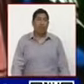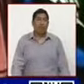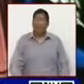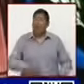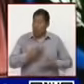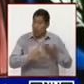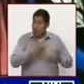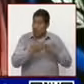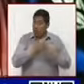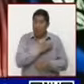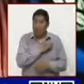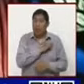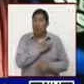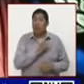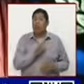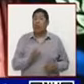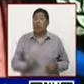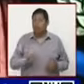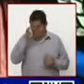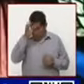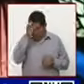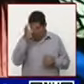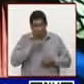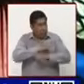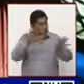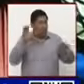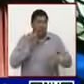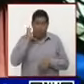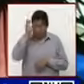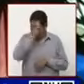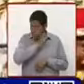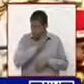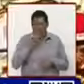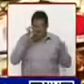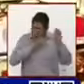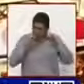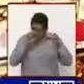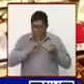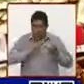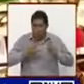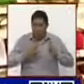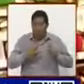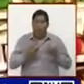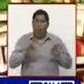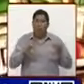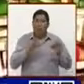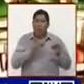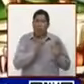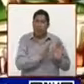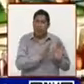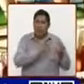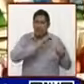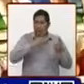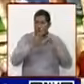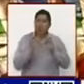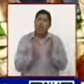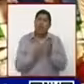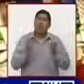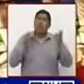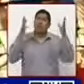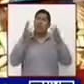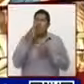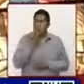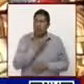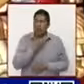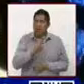A medida que el cristianismo se extendía por Europa, la Iglesia Católica buscaba convertir las festividades paganas en celebraciones